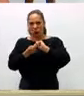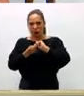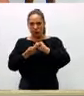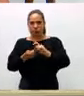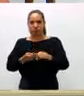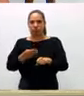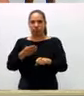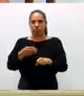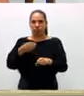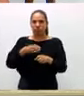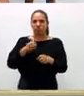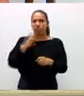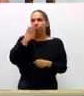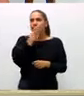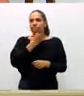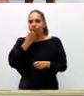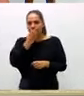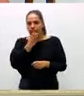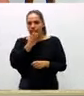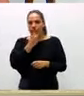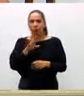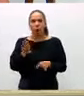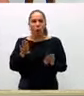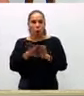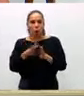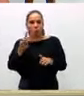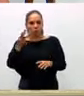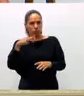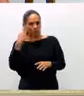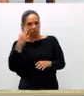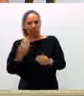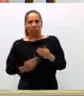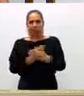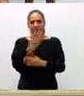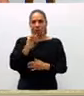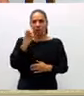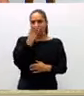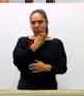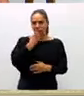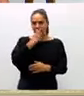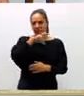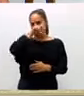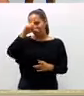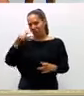a partir de la perspectiva de la nueva escuela mexicana. Hasta la próxima.